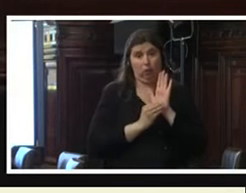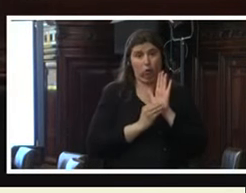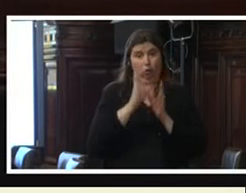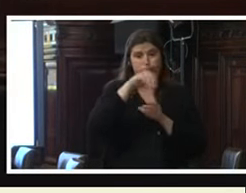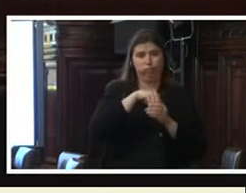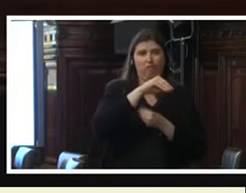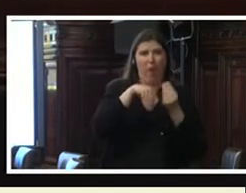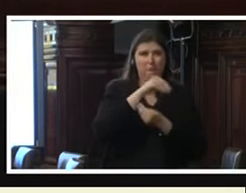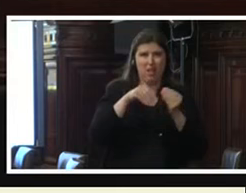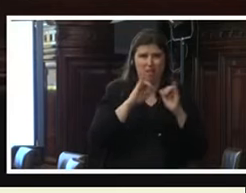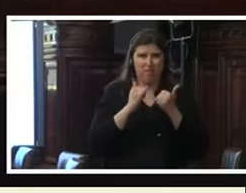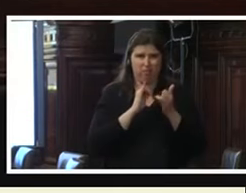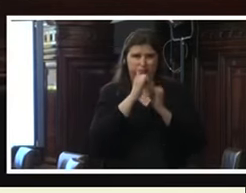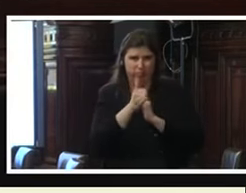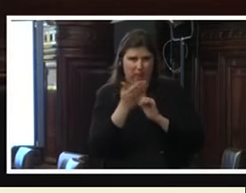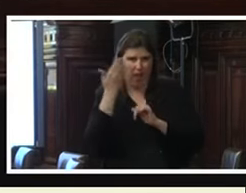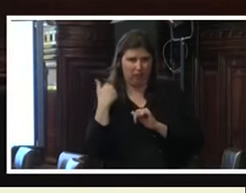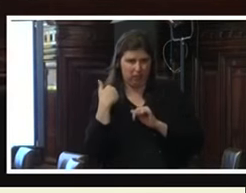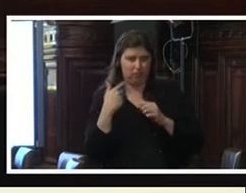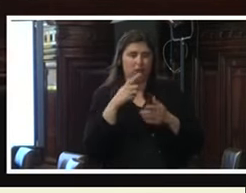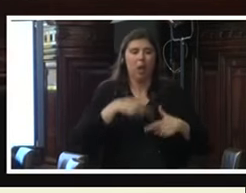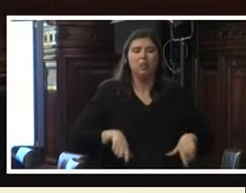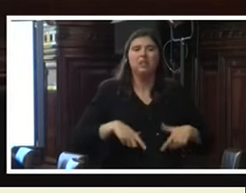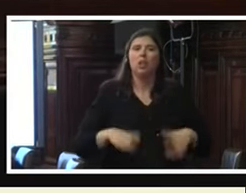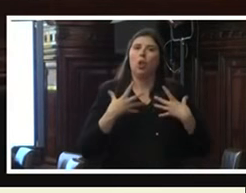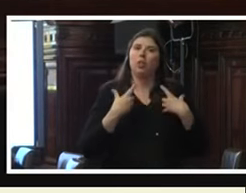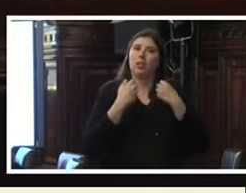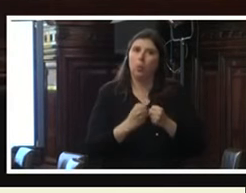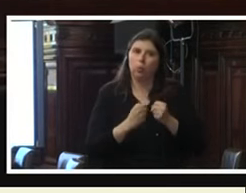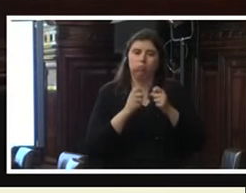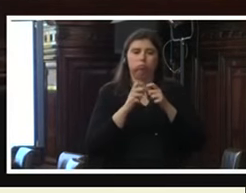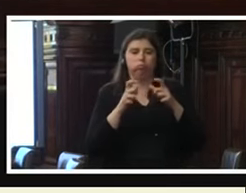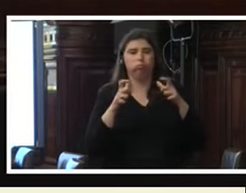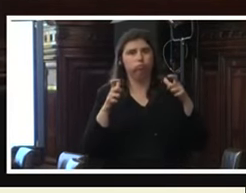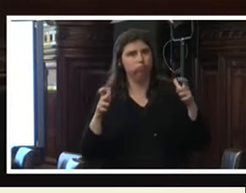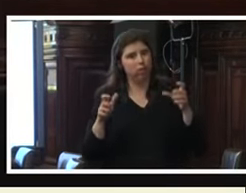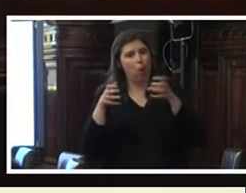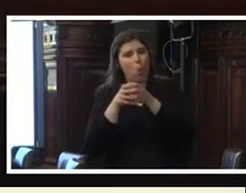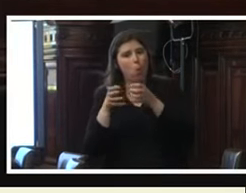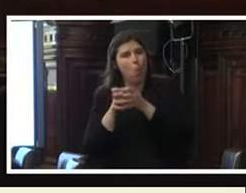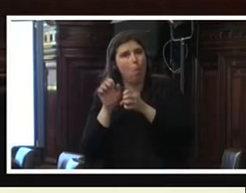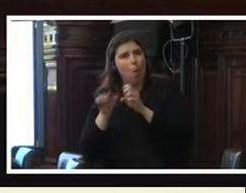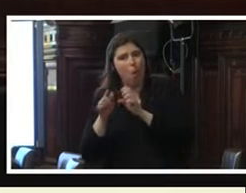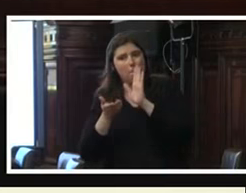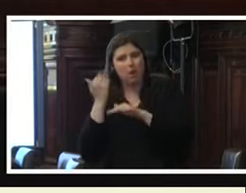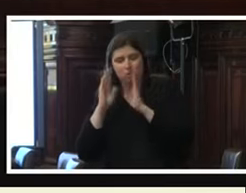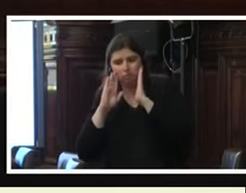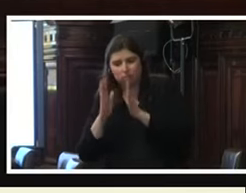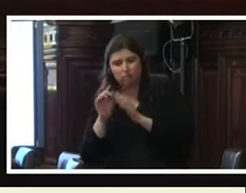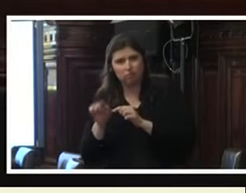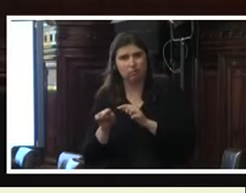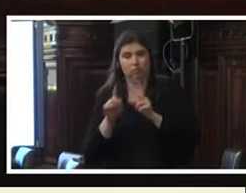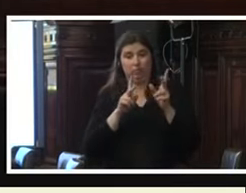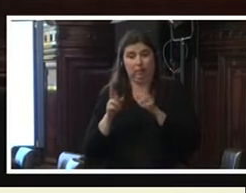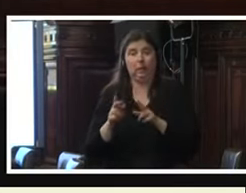es citados por el ministerio de salud donde también se reporta el incremento y se señala como grupo más afectado aquel en el rango etario que